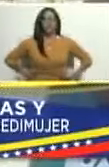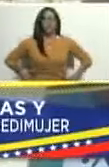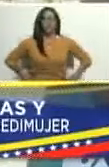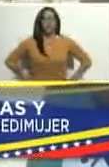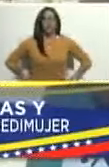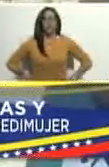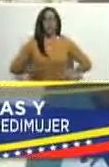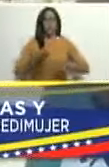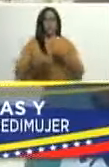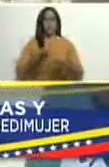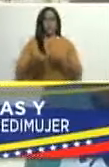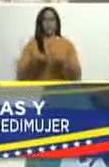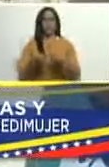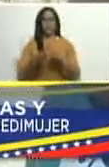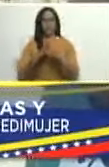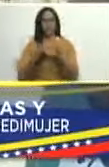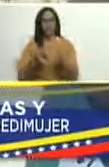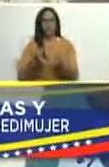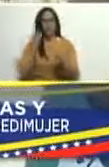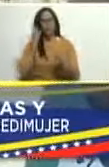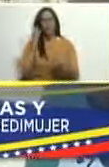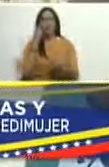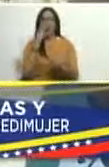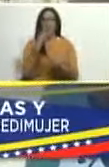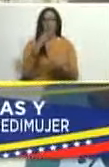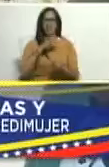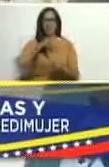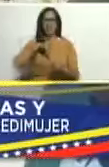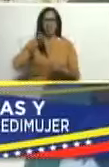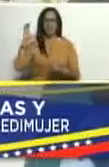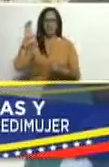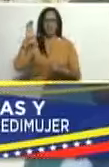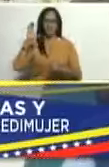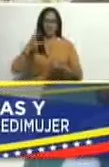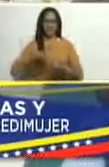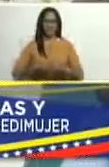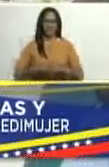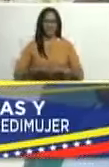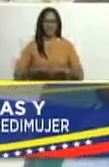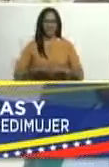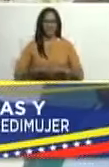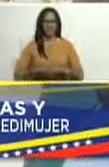que lo vean todas las mujeres de nuestra patria.